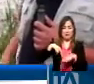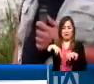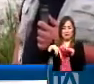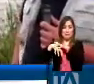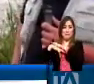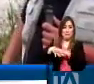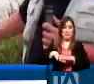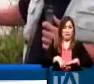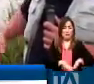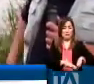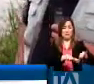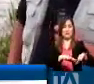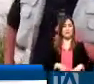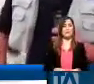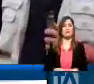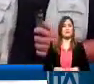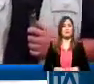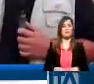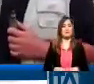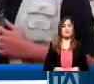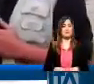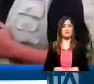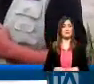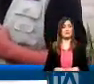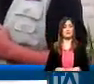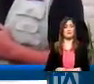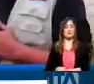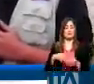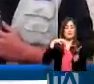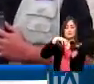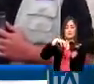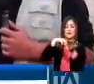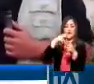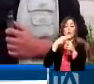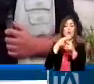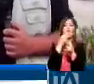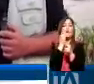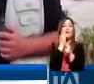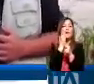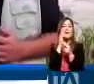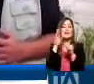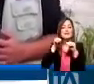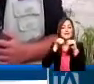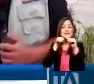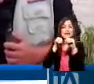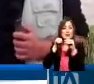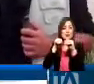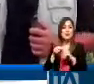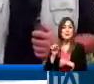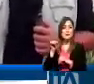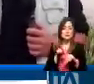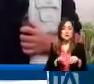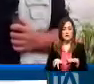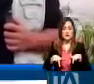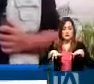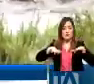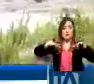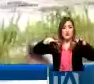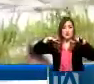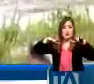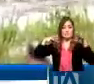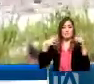incluso viales, dentro pues de la parroquia Madre Tierra. Así ha quedado la vía, prácticamente hecho un río, y es la situación